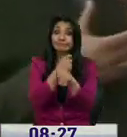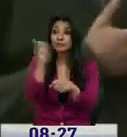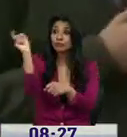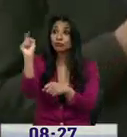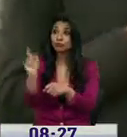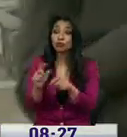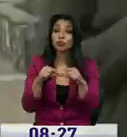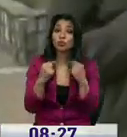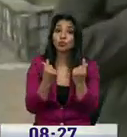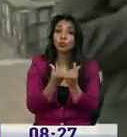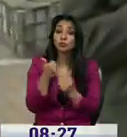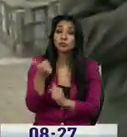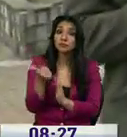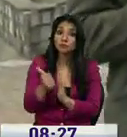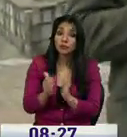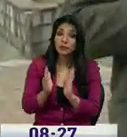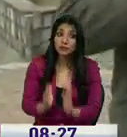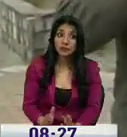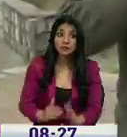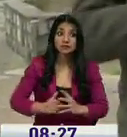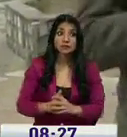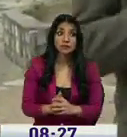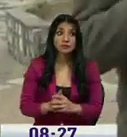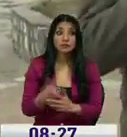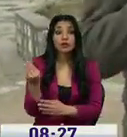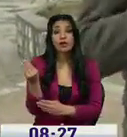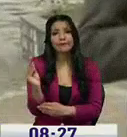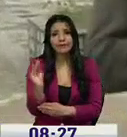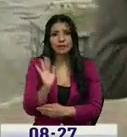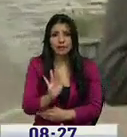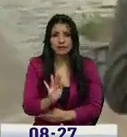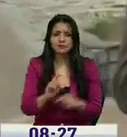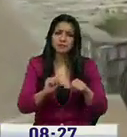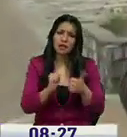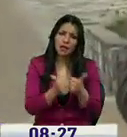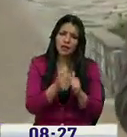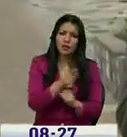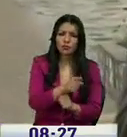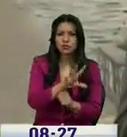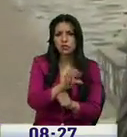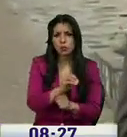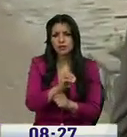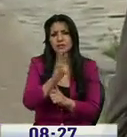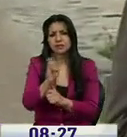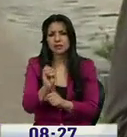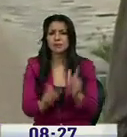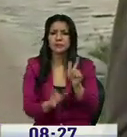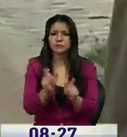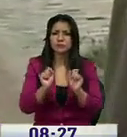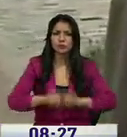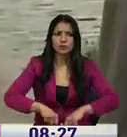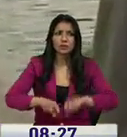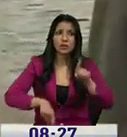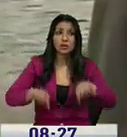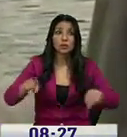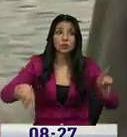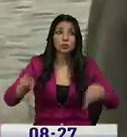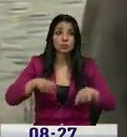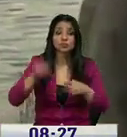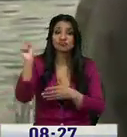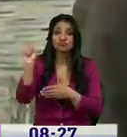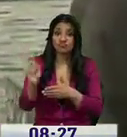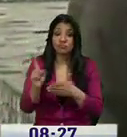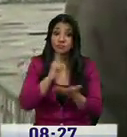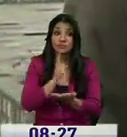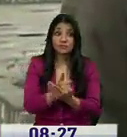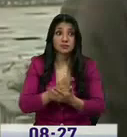son colectivos de artistas jóvenes. Cada colectivo puede tener 50, 60 personas y muchos de ellos son